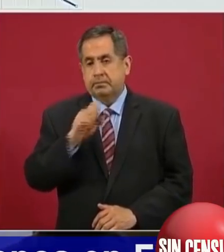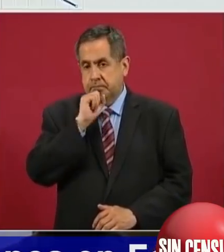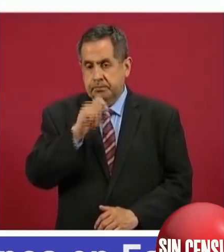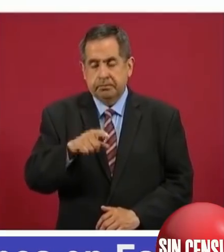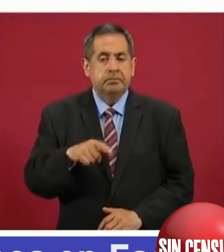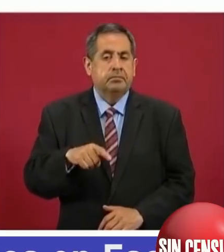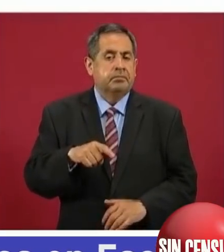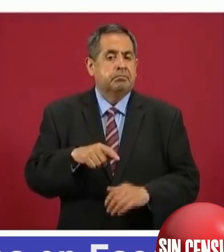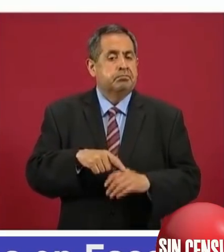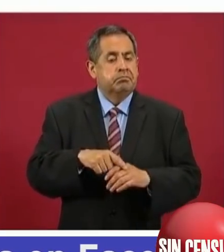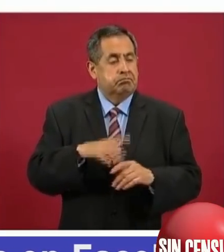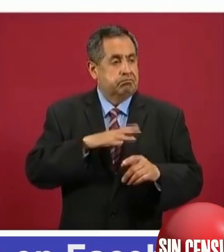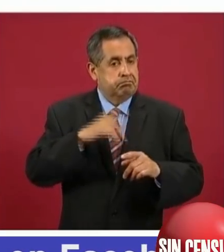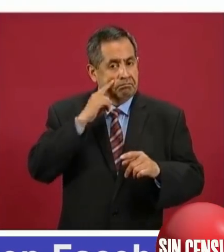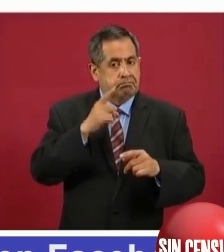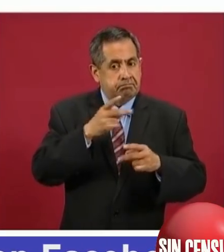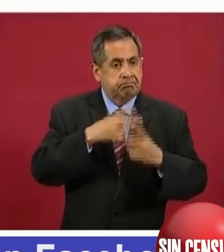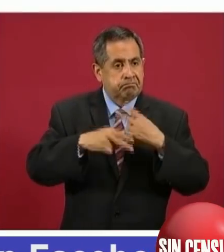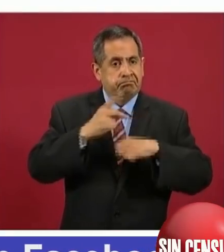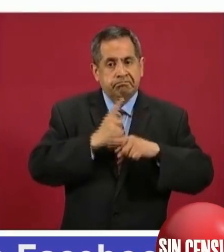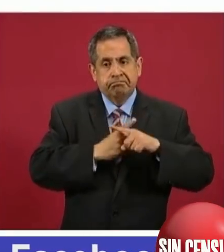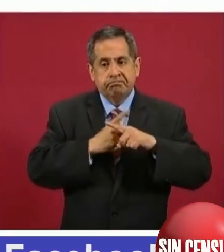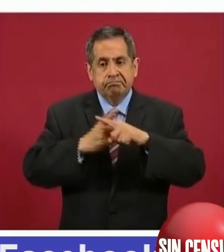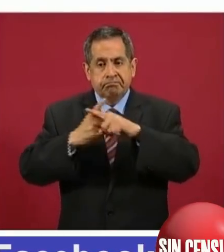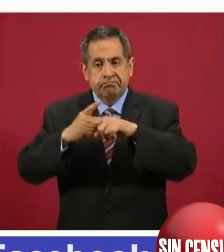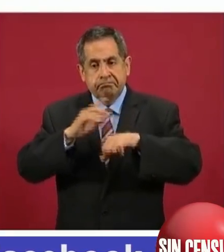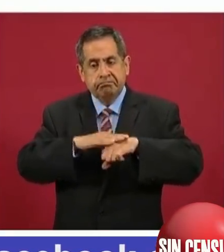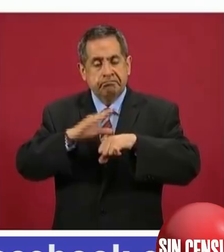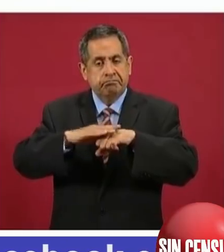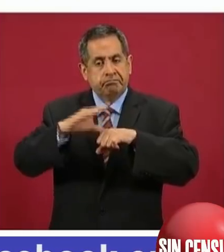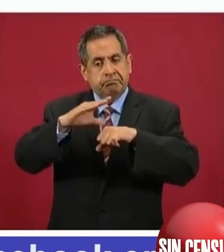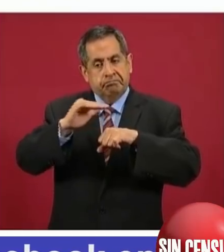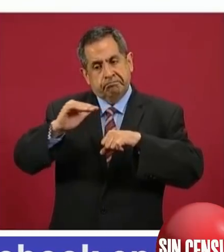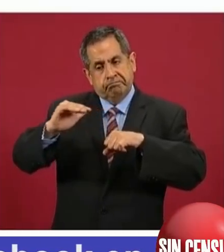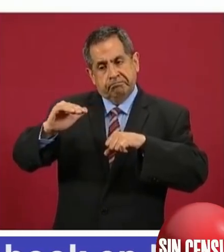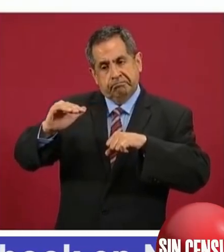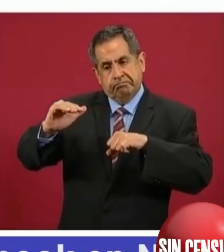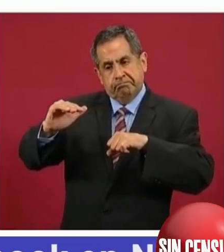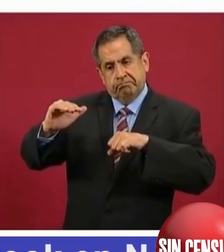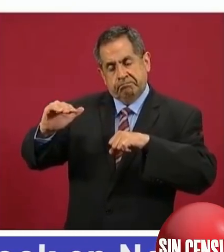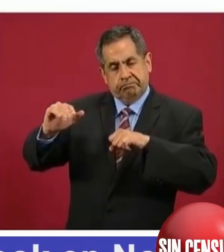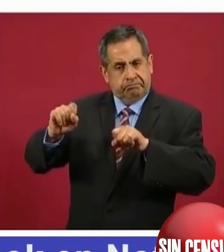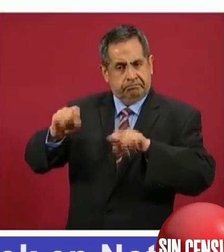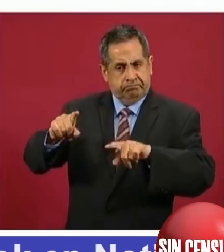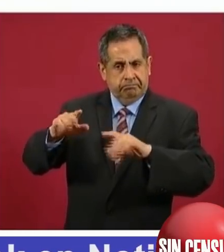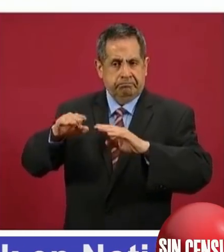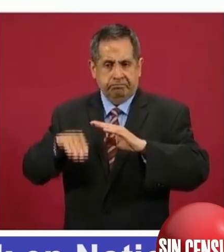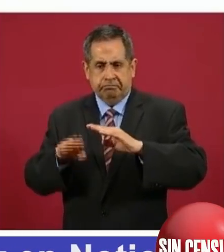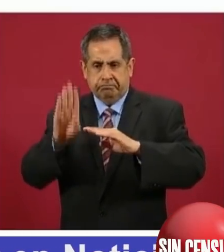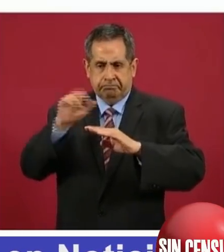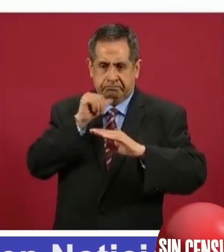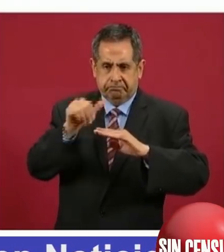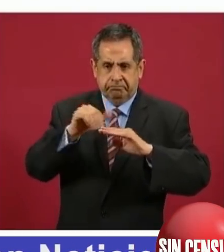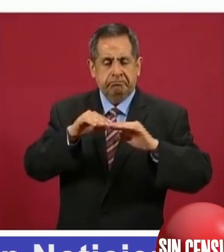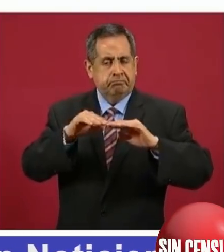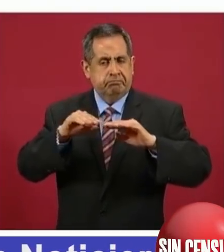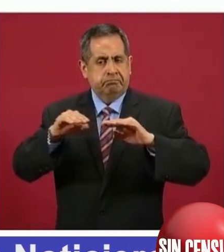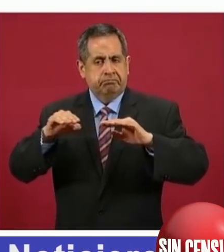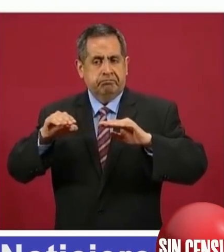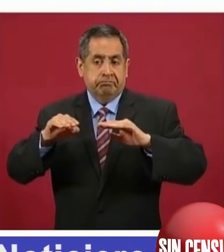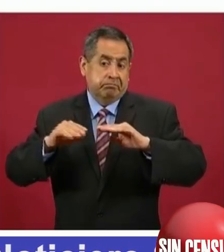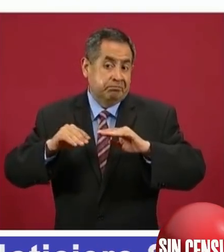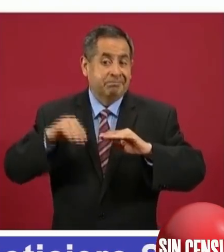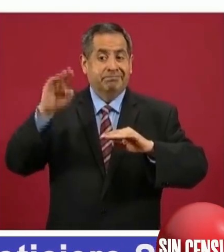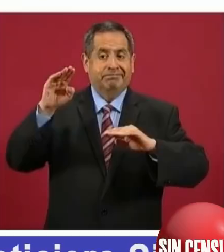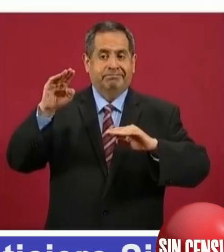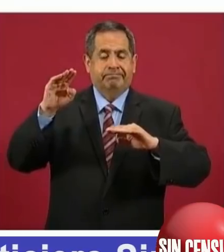patrón importante donde aumentó, después tuvo una meseta larga donde no aumentaba ni disminuía y después se exacerbó, pero